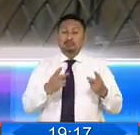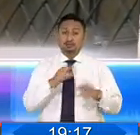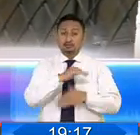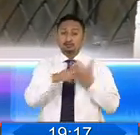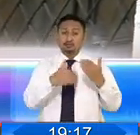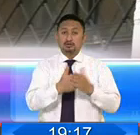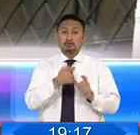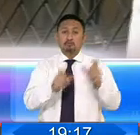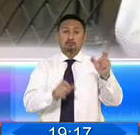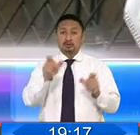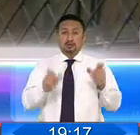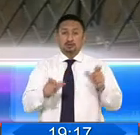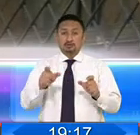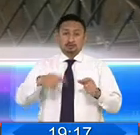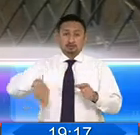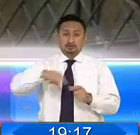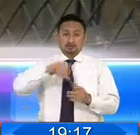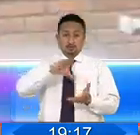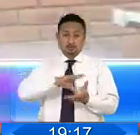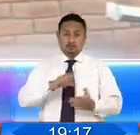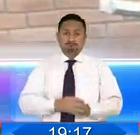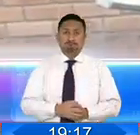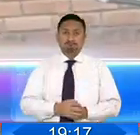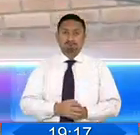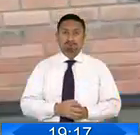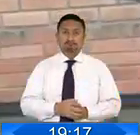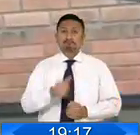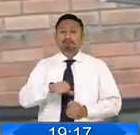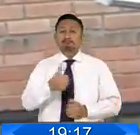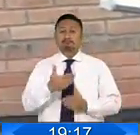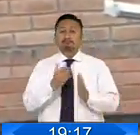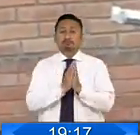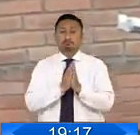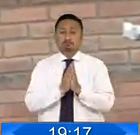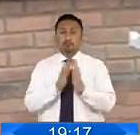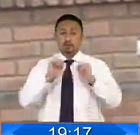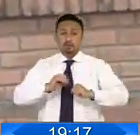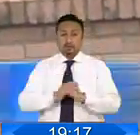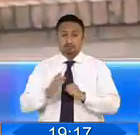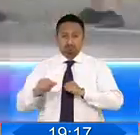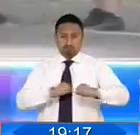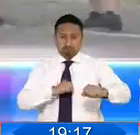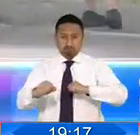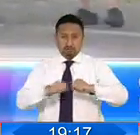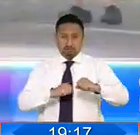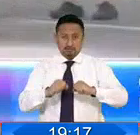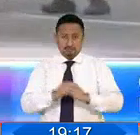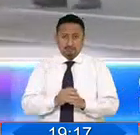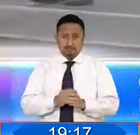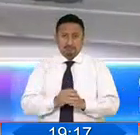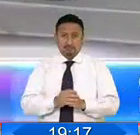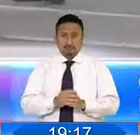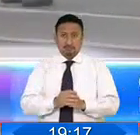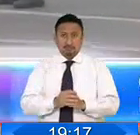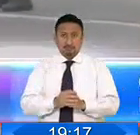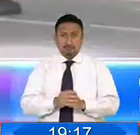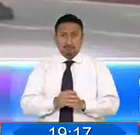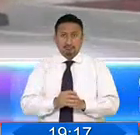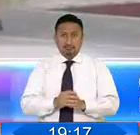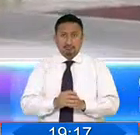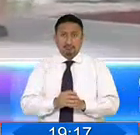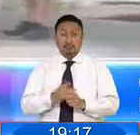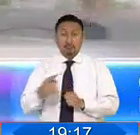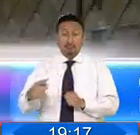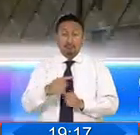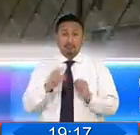la población en las ciudades afectadas. Otro de los pedidos fue el de encontrar en la gestión activa y dinámica ejecutorias íntegras para una